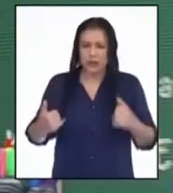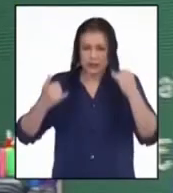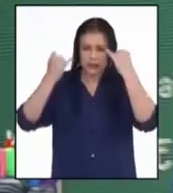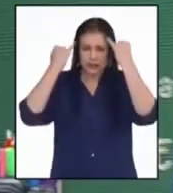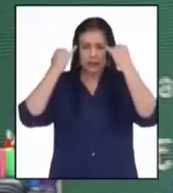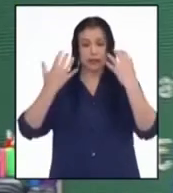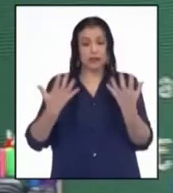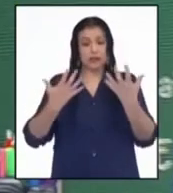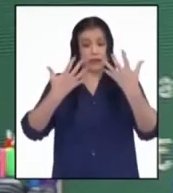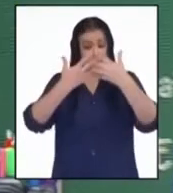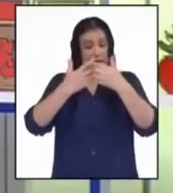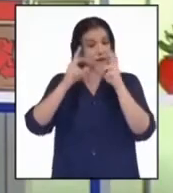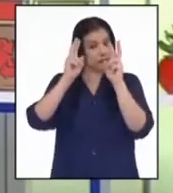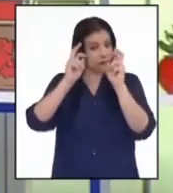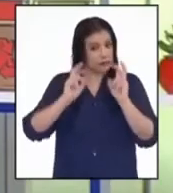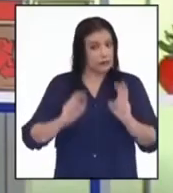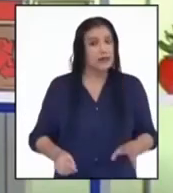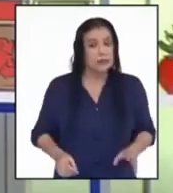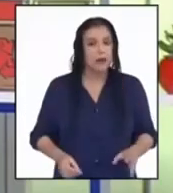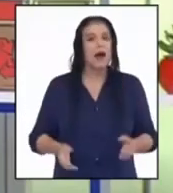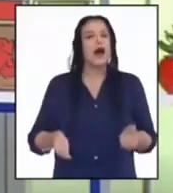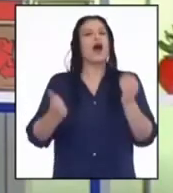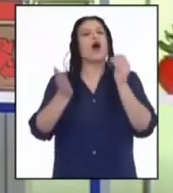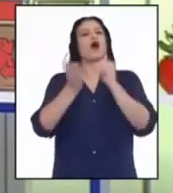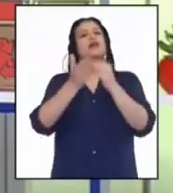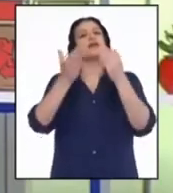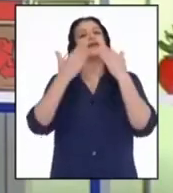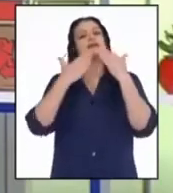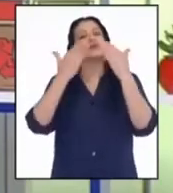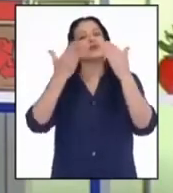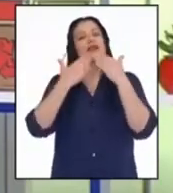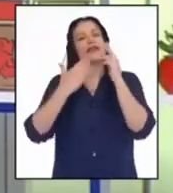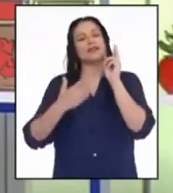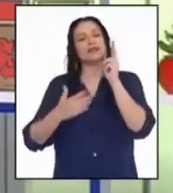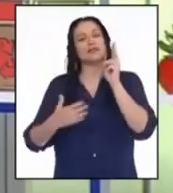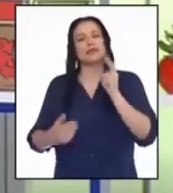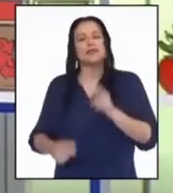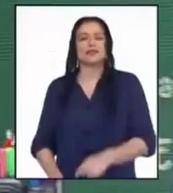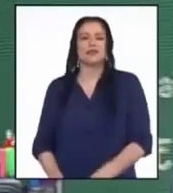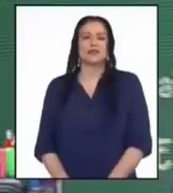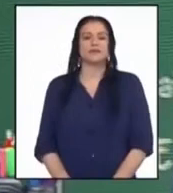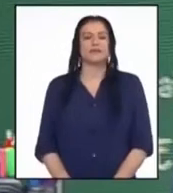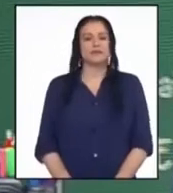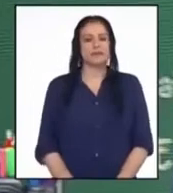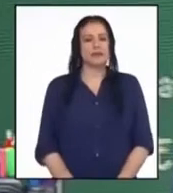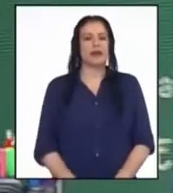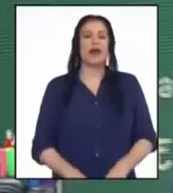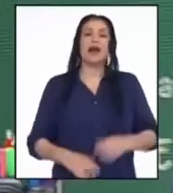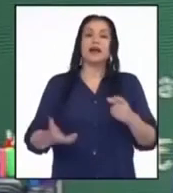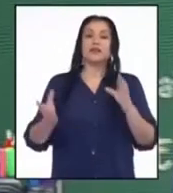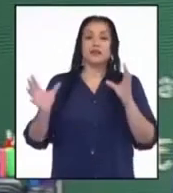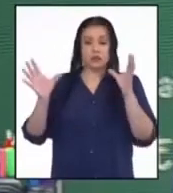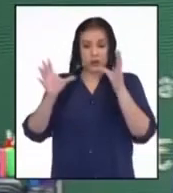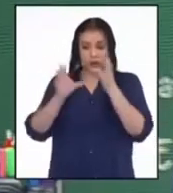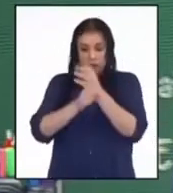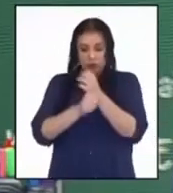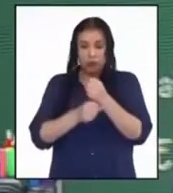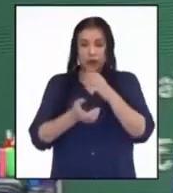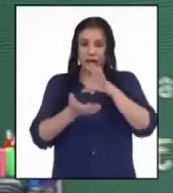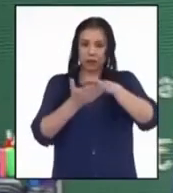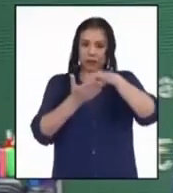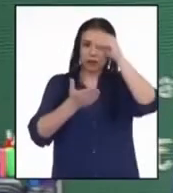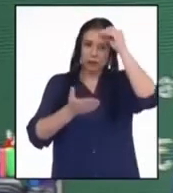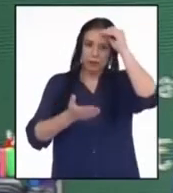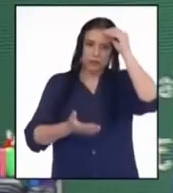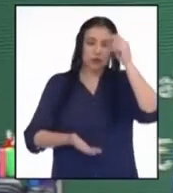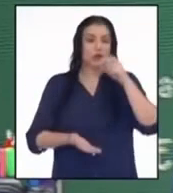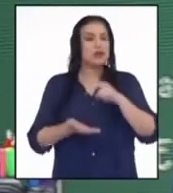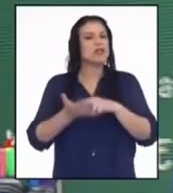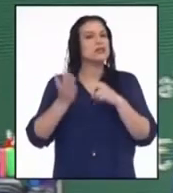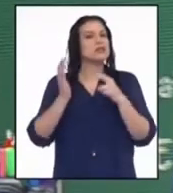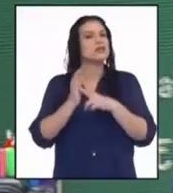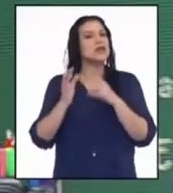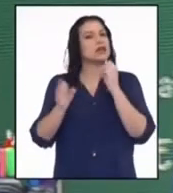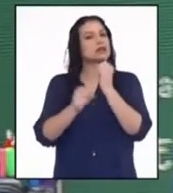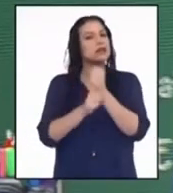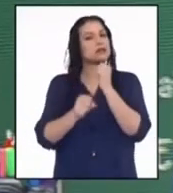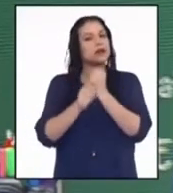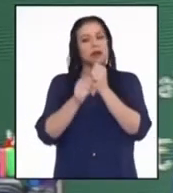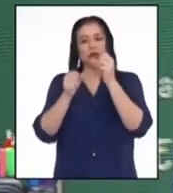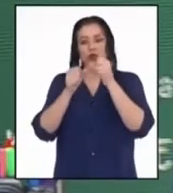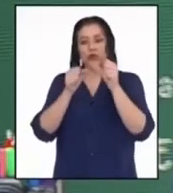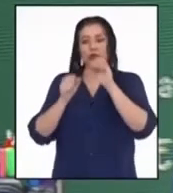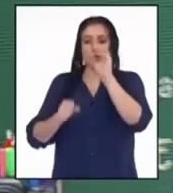todas referidas a estos temas. Nuevamente, muchísimas gracias, profesora Gisela. Haciendo un resumen, hemos aprendido lo que implica trabajar con